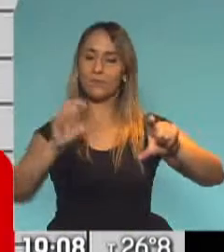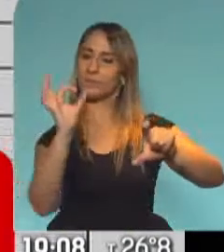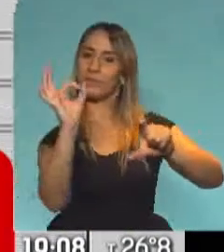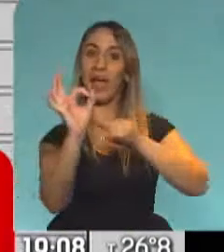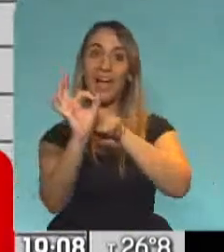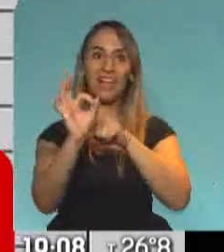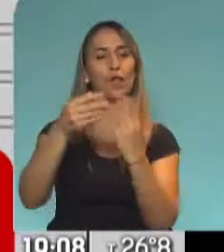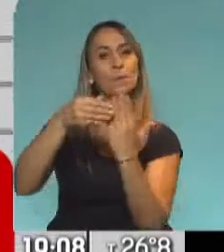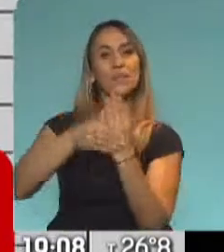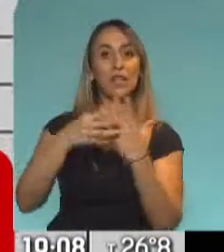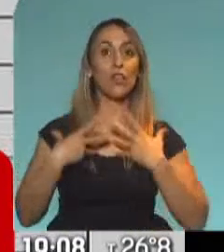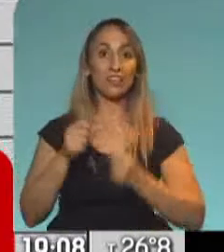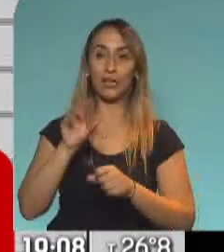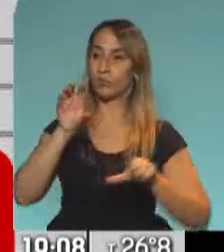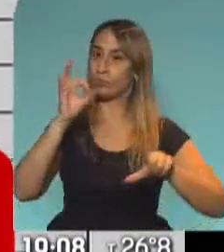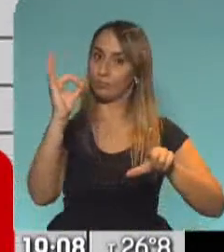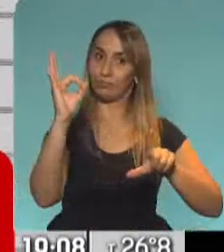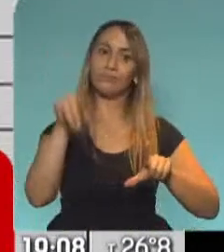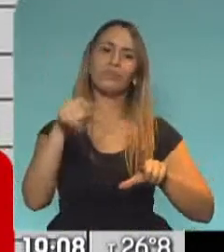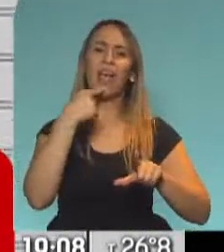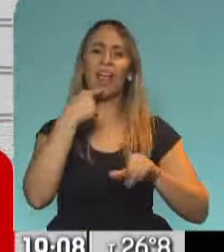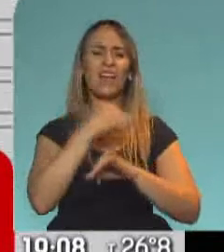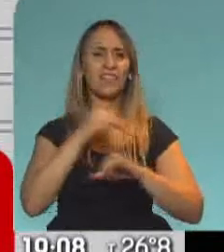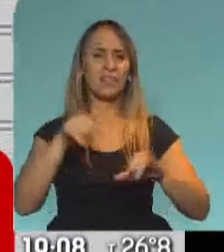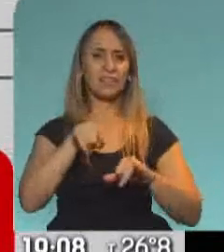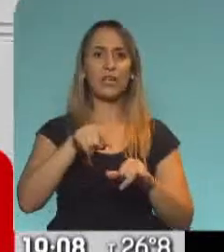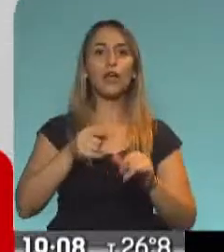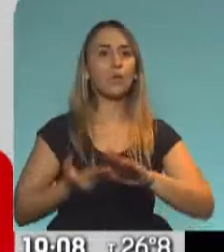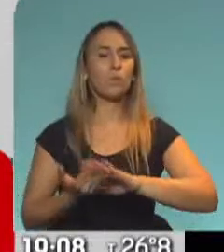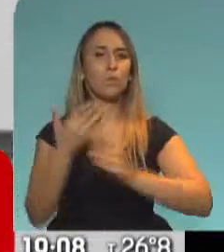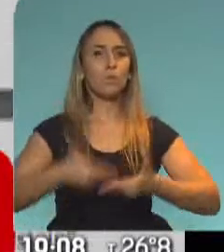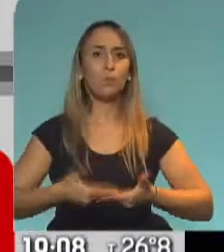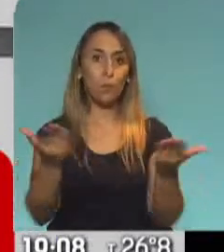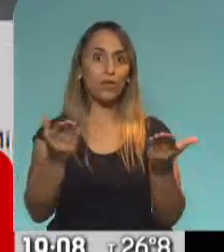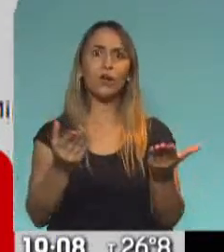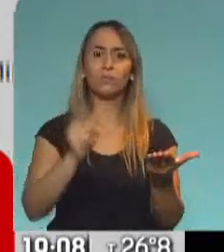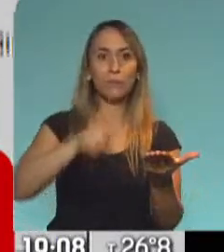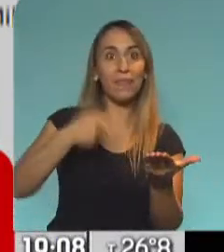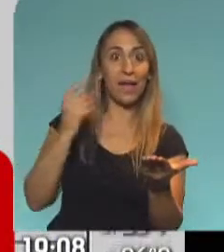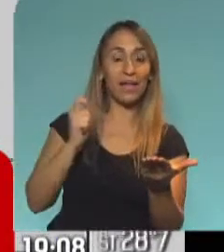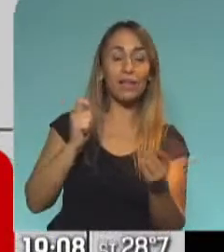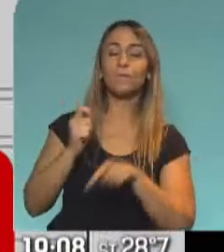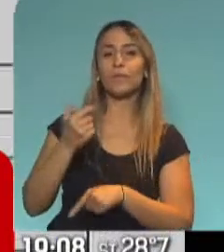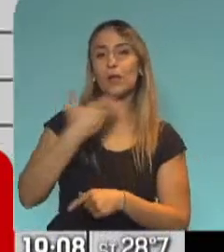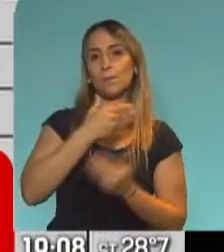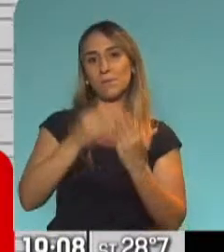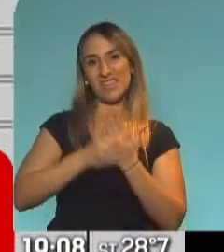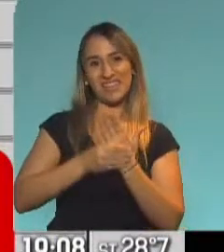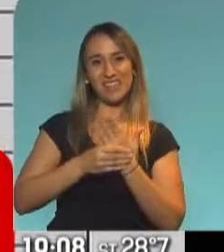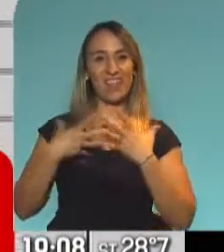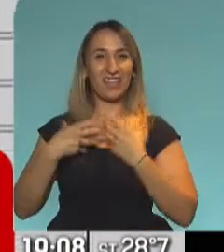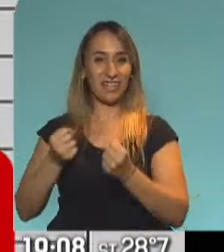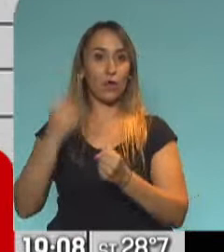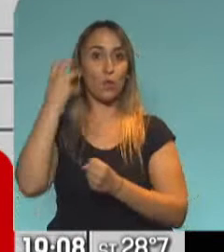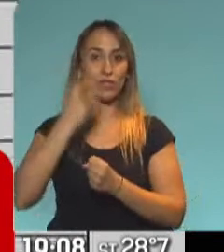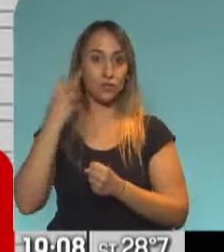En el primer párrafo dice que se publica por pedido expreso de la ministra Carla Bisotti. Allí es donde se requirió al Hospital Posadas